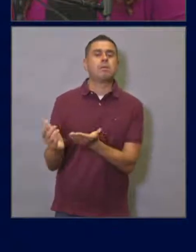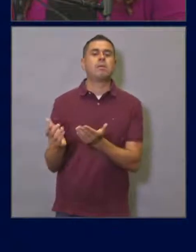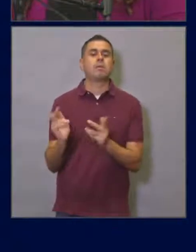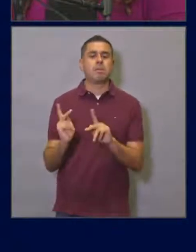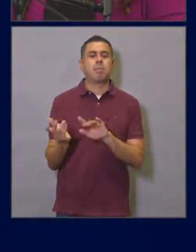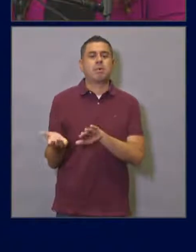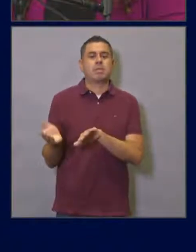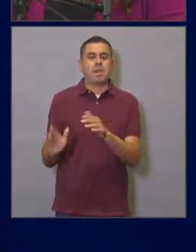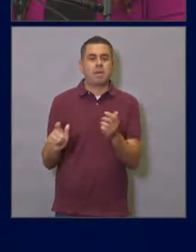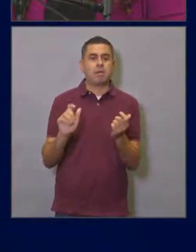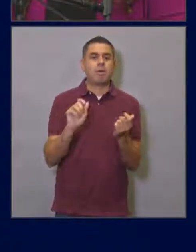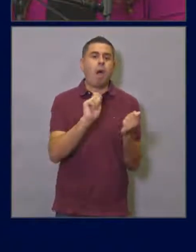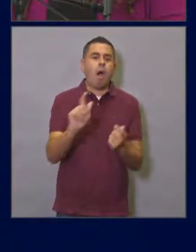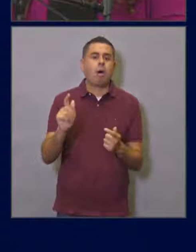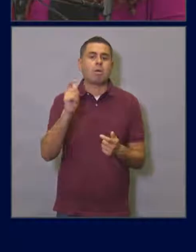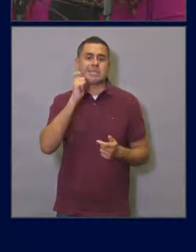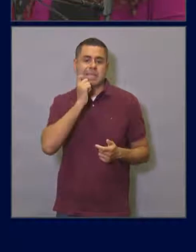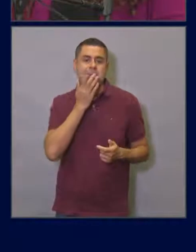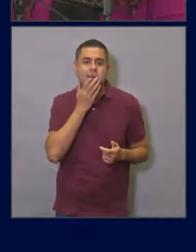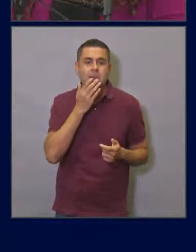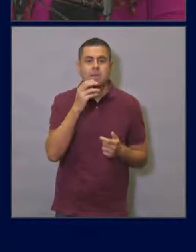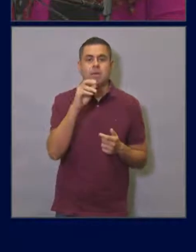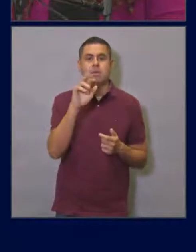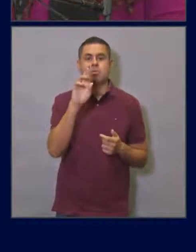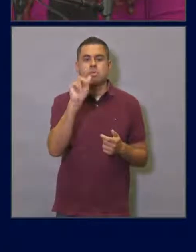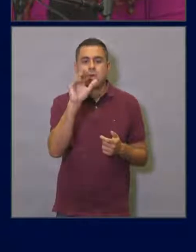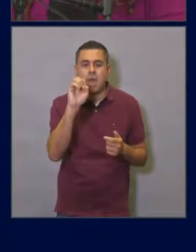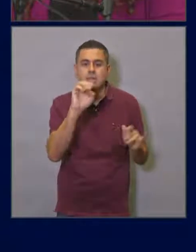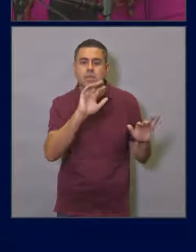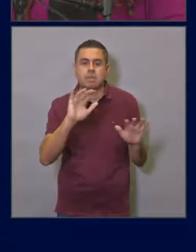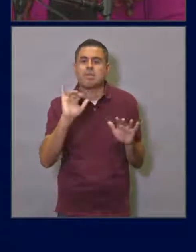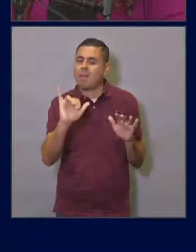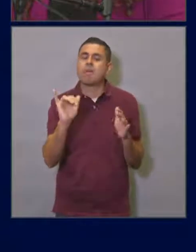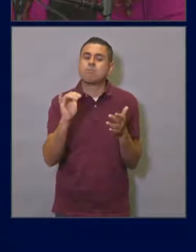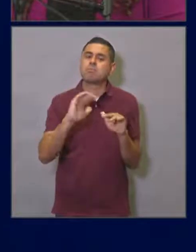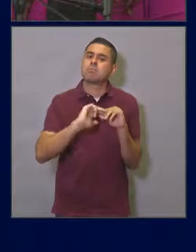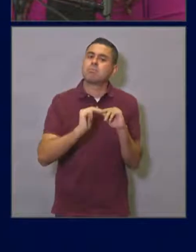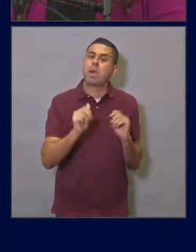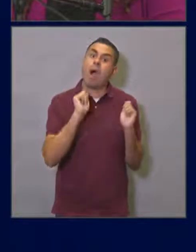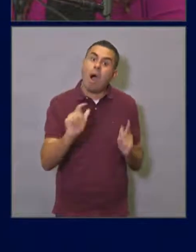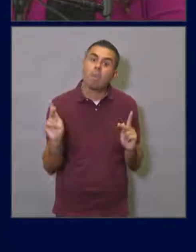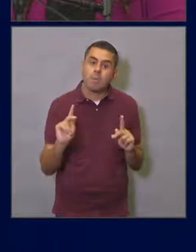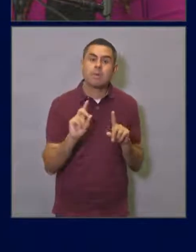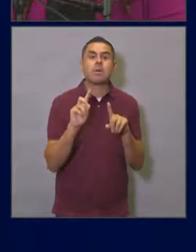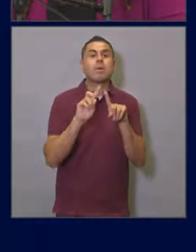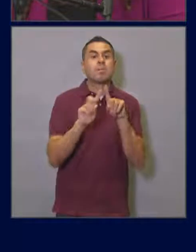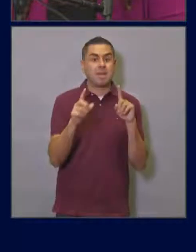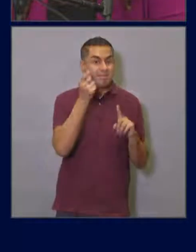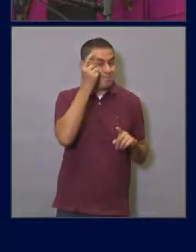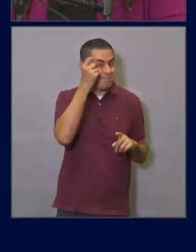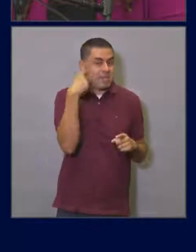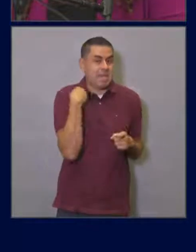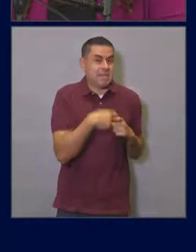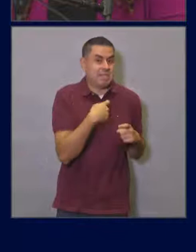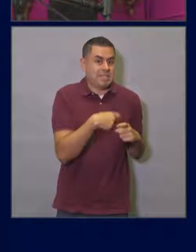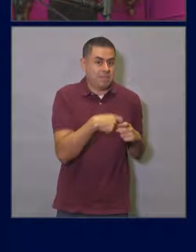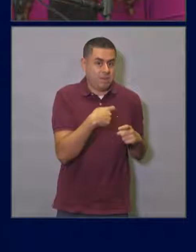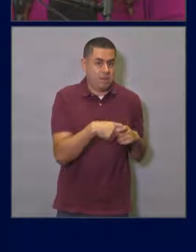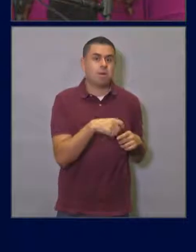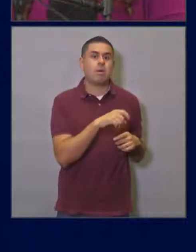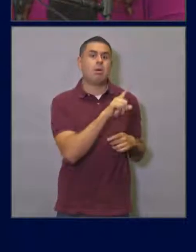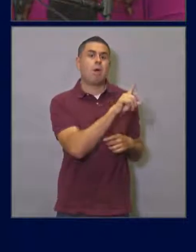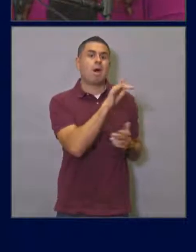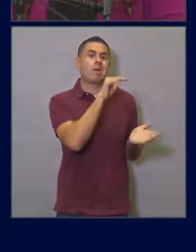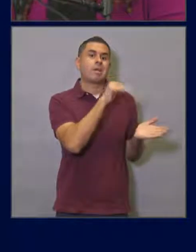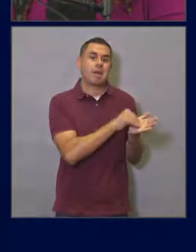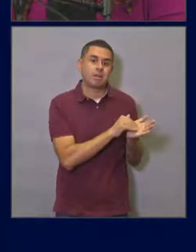por raza y etnicidad. Durante el aumento de julio, la tasa de mortalidad entre los residentes latinos fue de 6 por cada